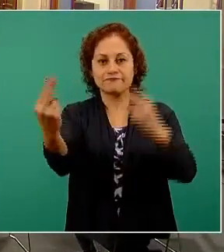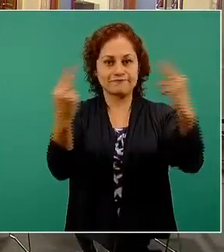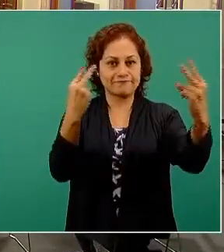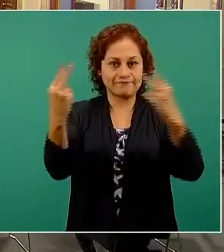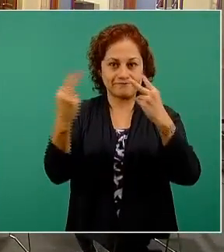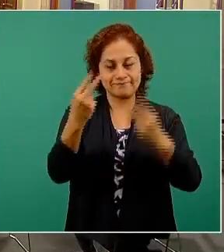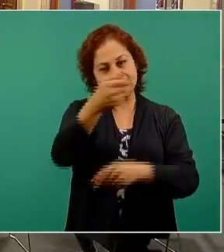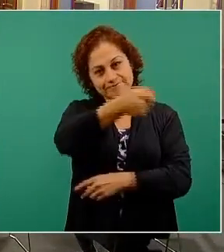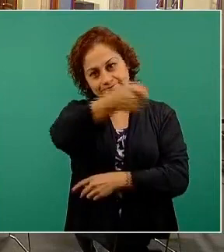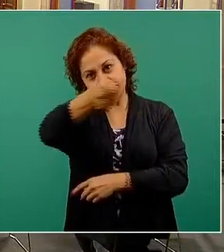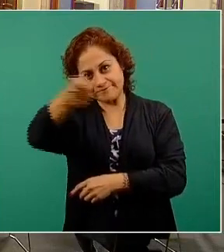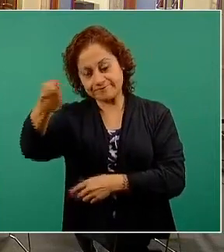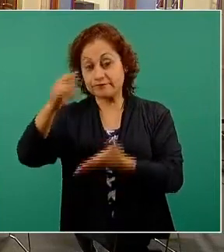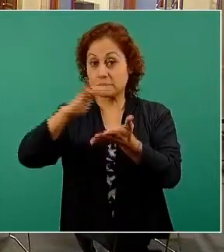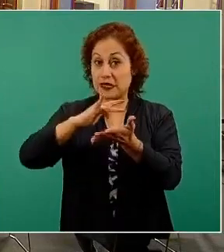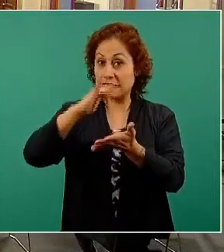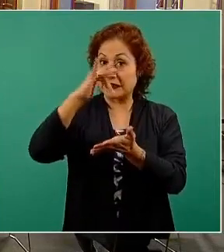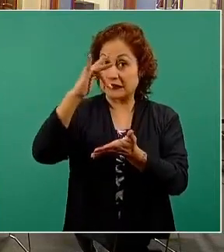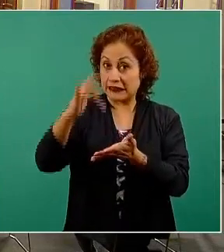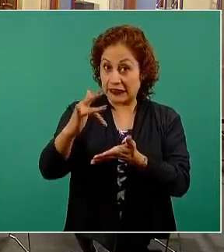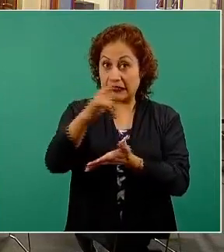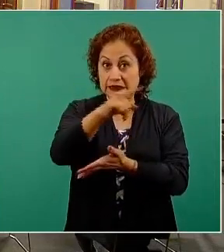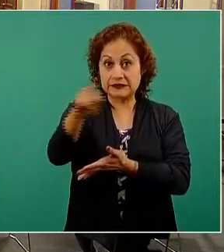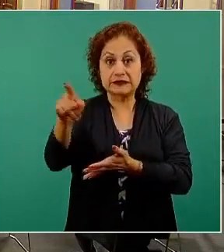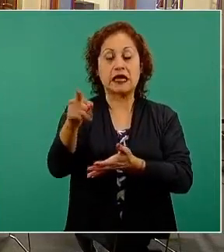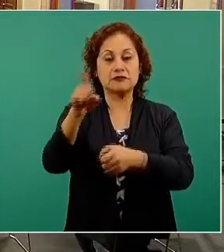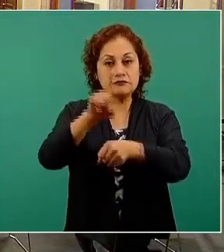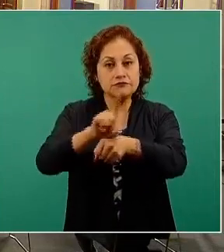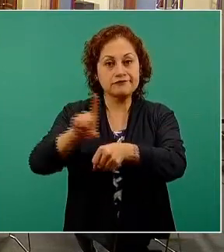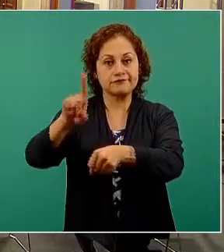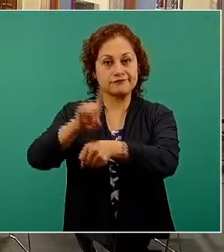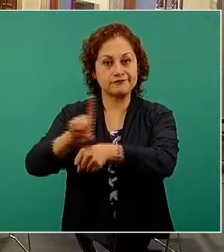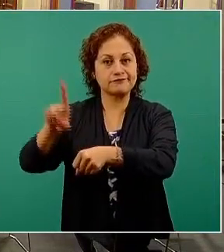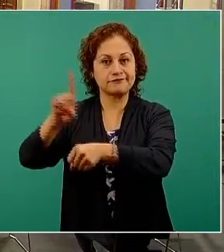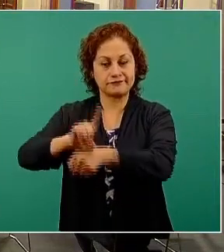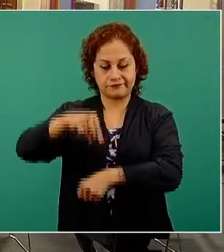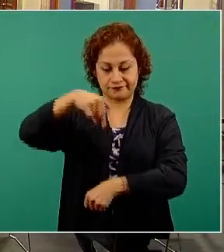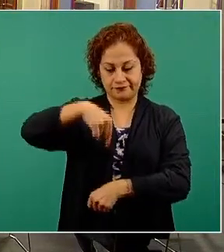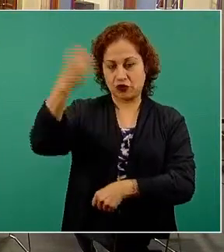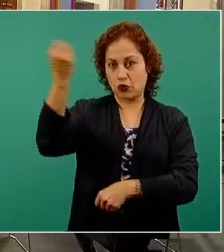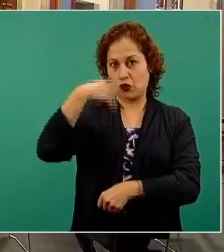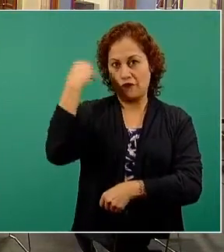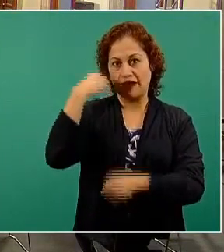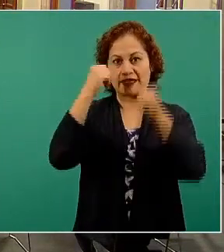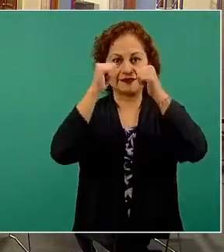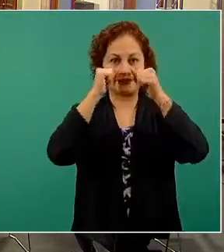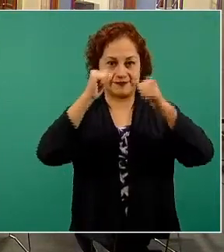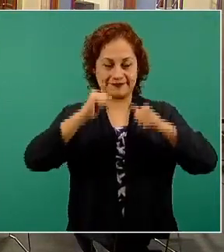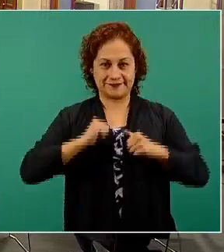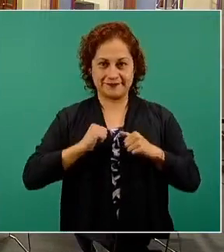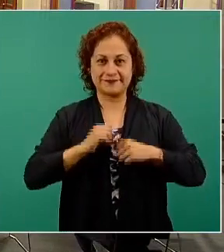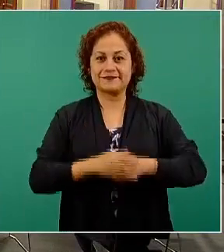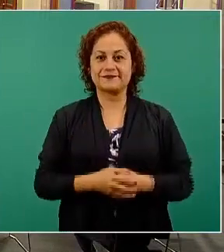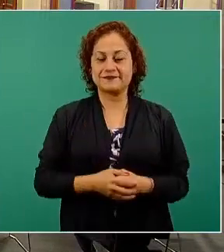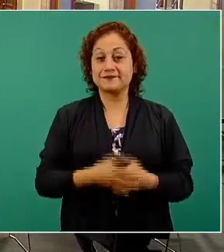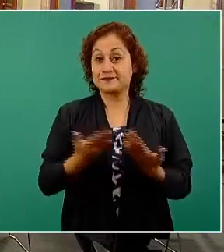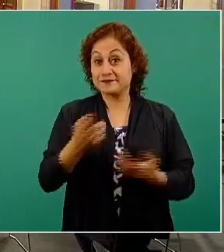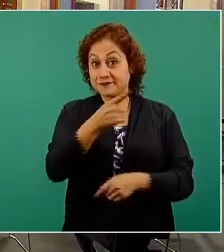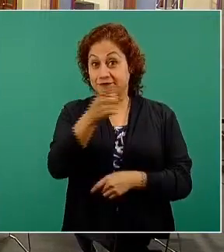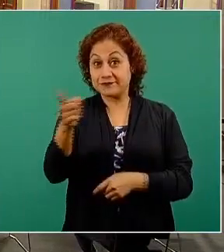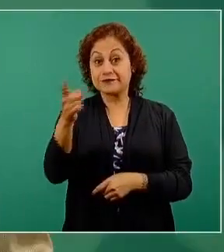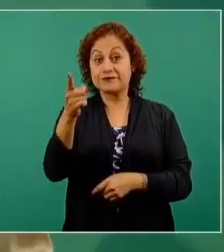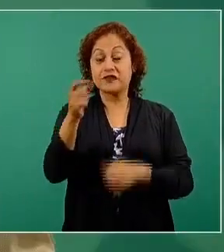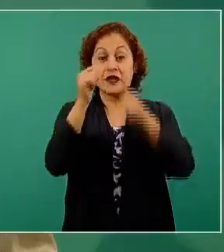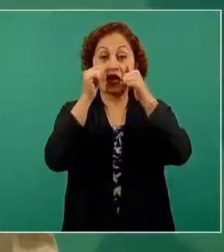viendo. Agradezco mucho que sigan día con día esta conferencia vespertina para poderles dar